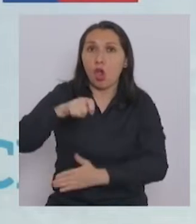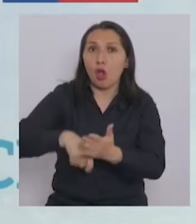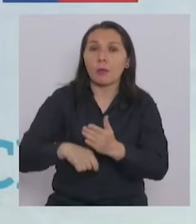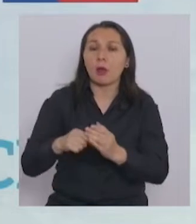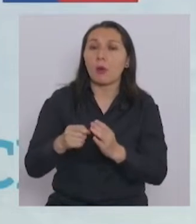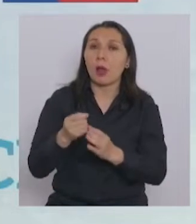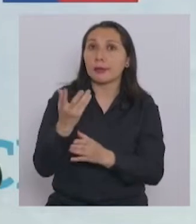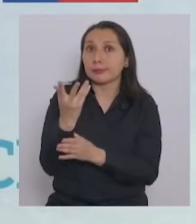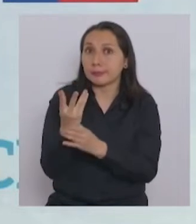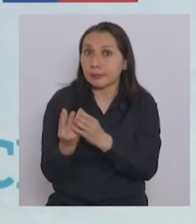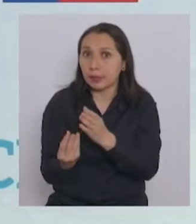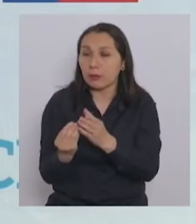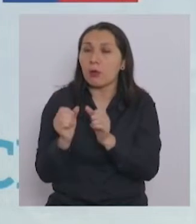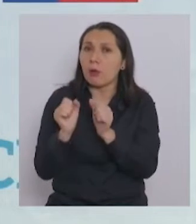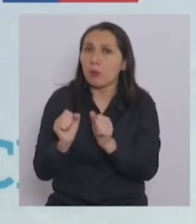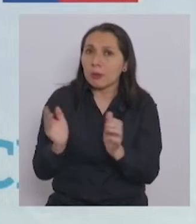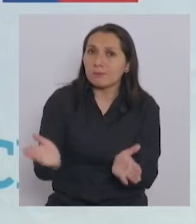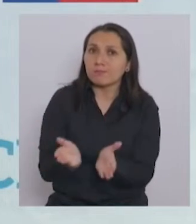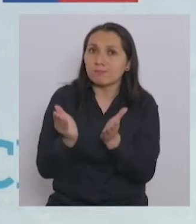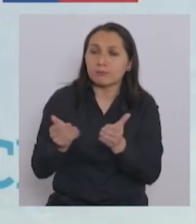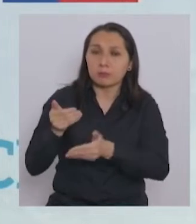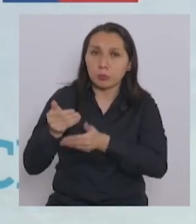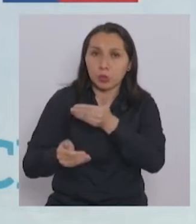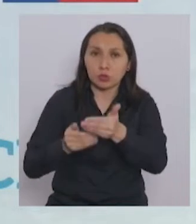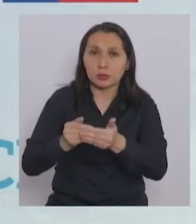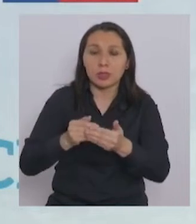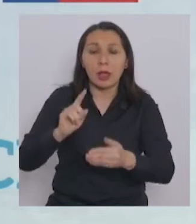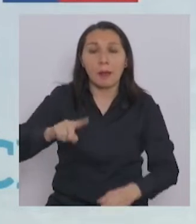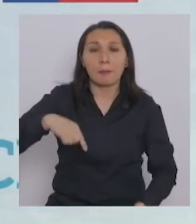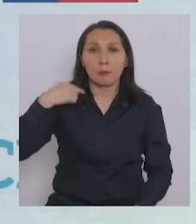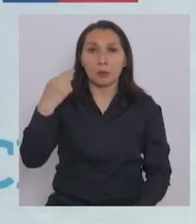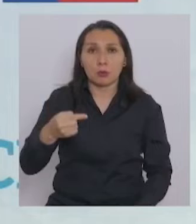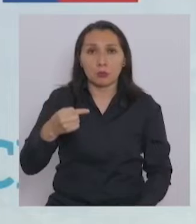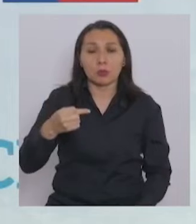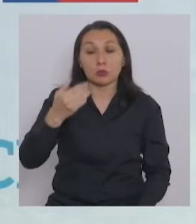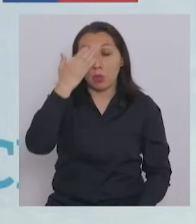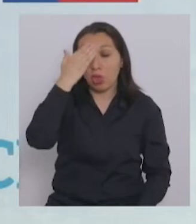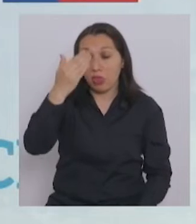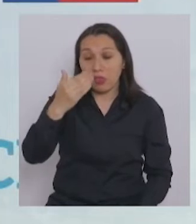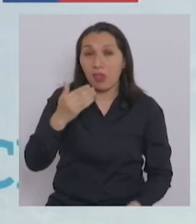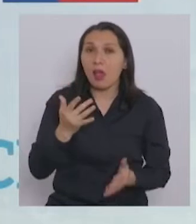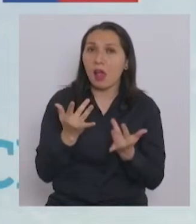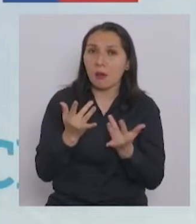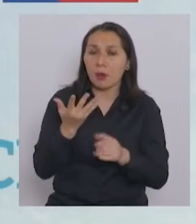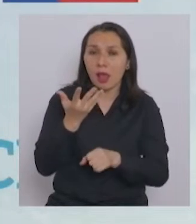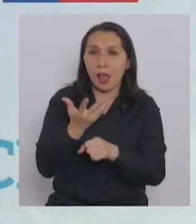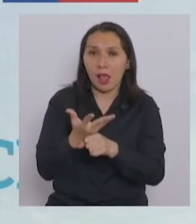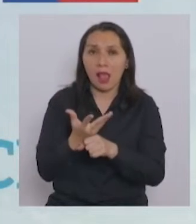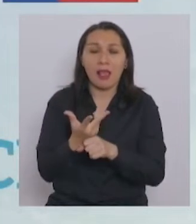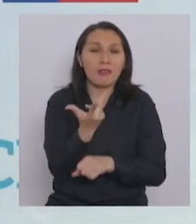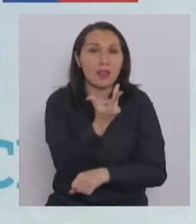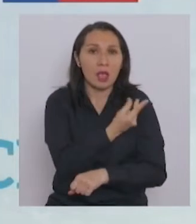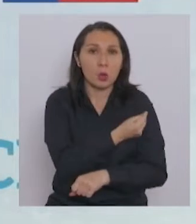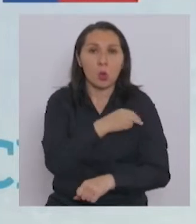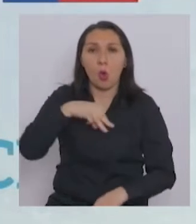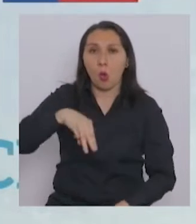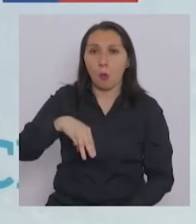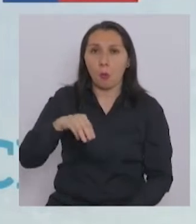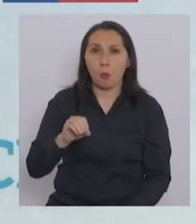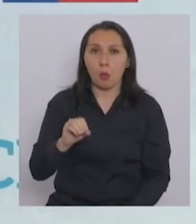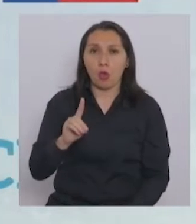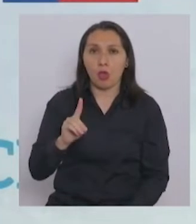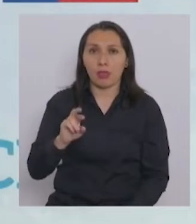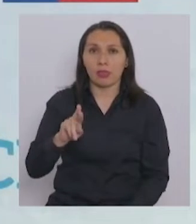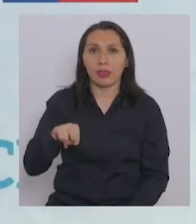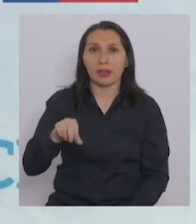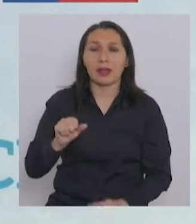limitados. Para potenciar este proceso, durante los próximos días se espera contar con la vacuna de Moderna para las dosis